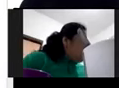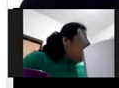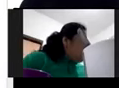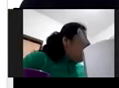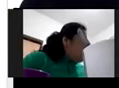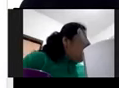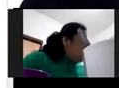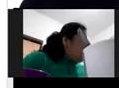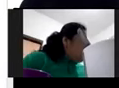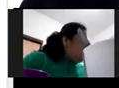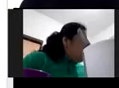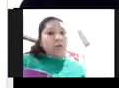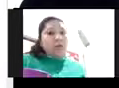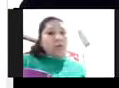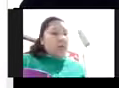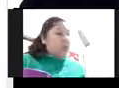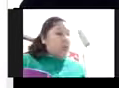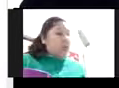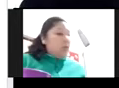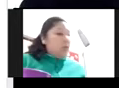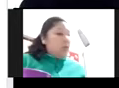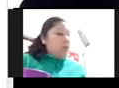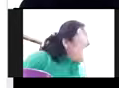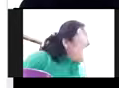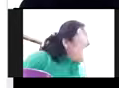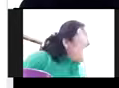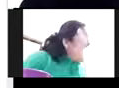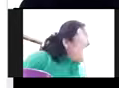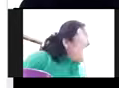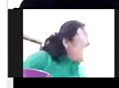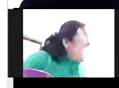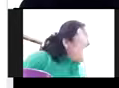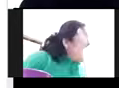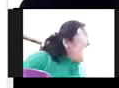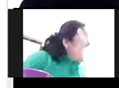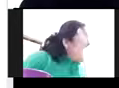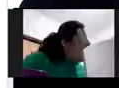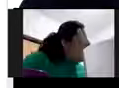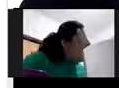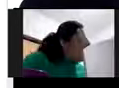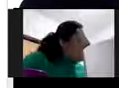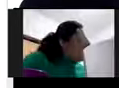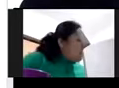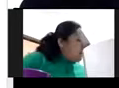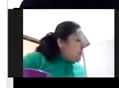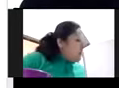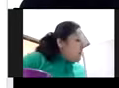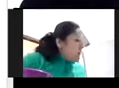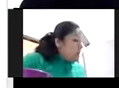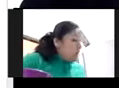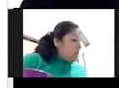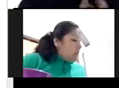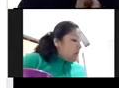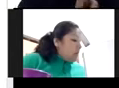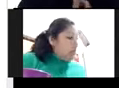va a efectuar la selección y el nombramiento de los funcionarios responsables para cada tipo de contratación que realice dicha